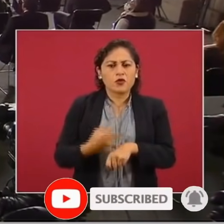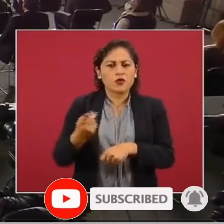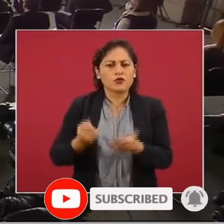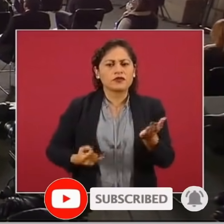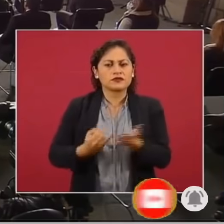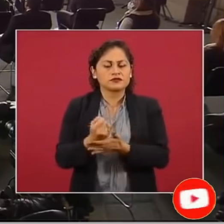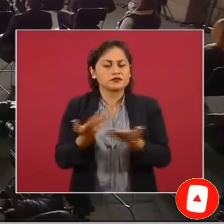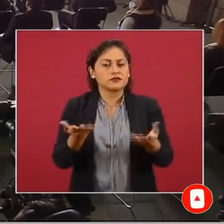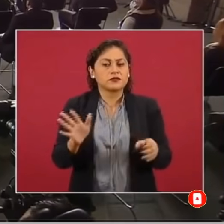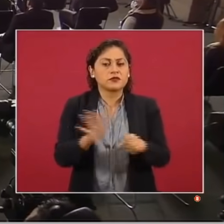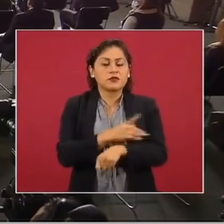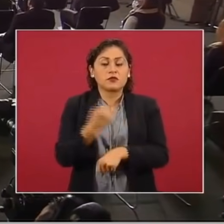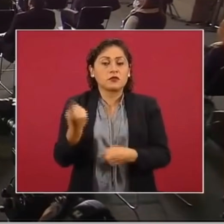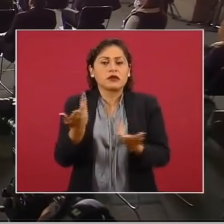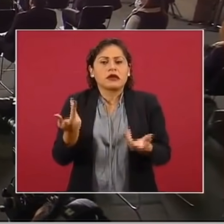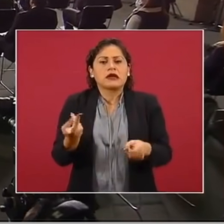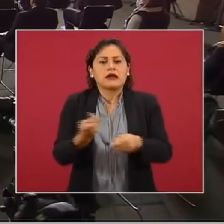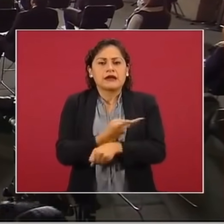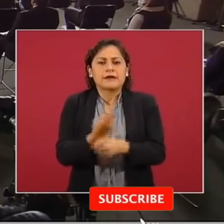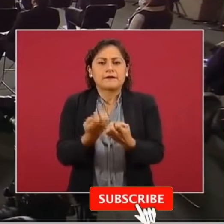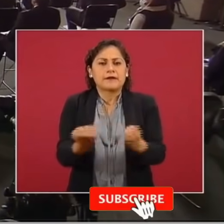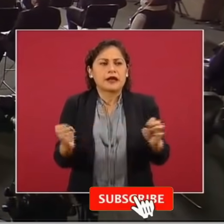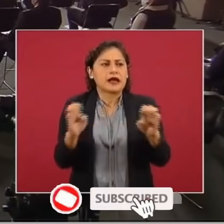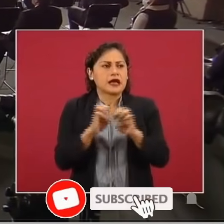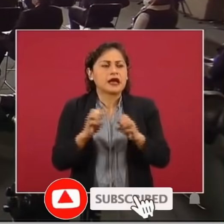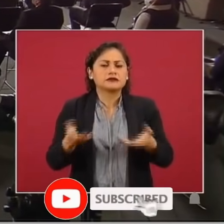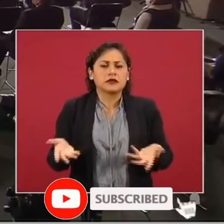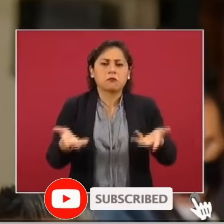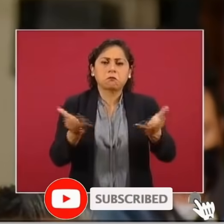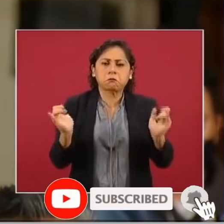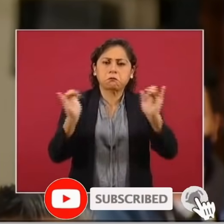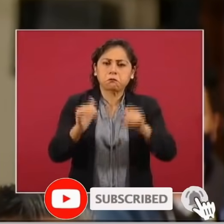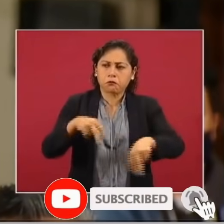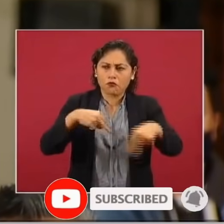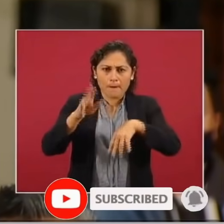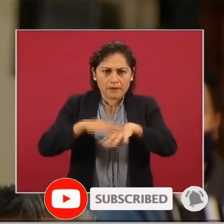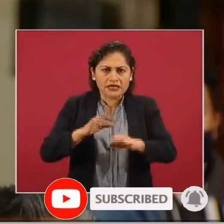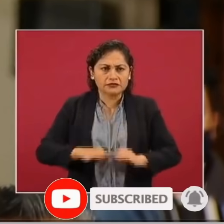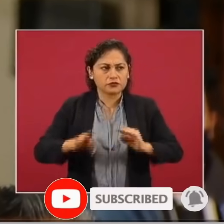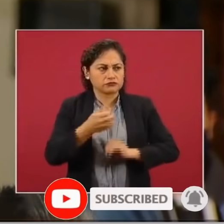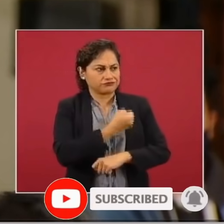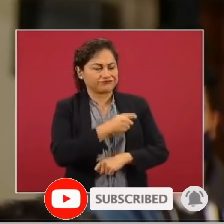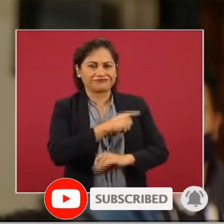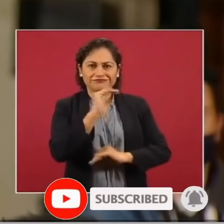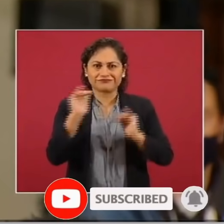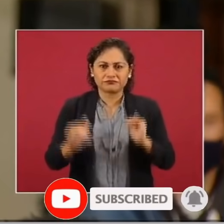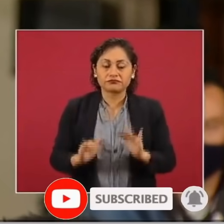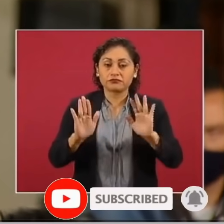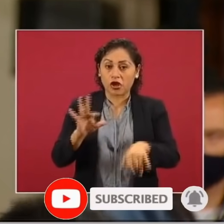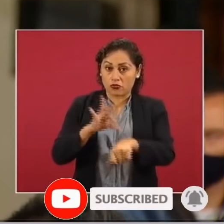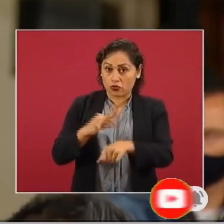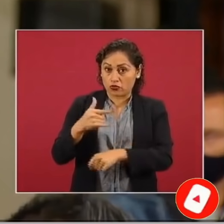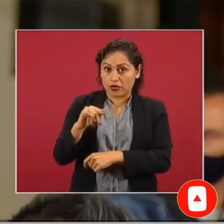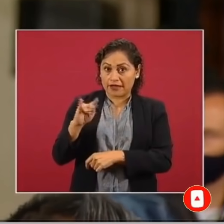mandatario pusiera un partido de fútbol por encima de la salud de los ciudadanos. El doctor López-Gatell nos explicó durante la